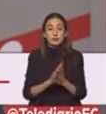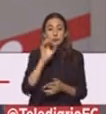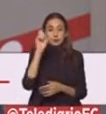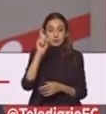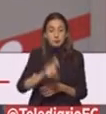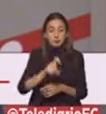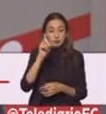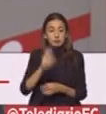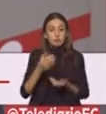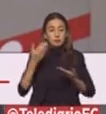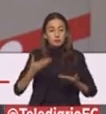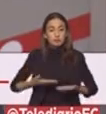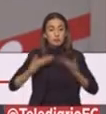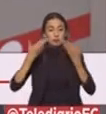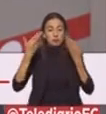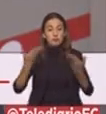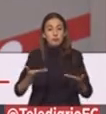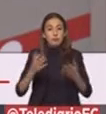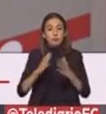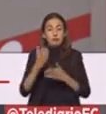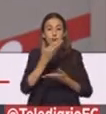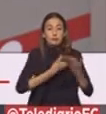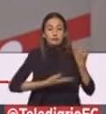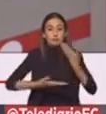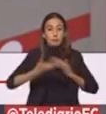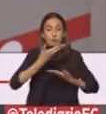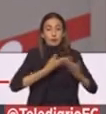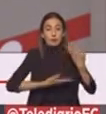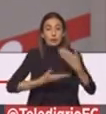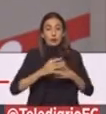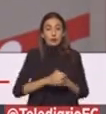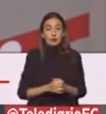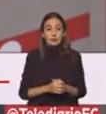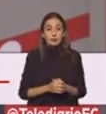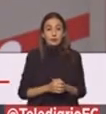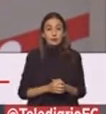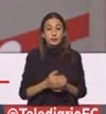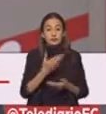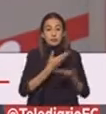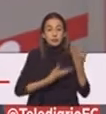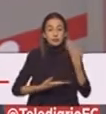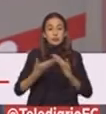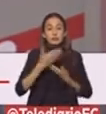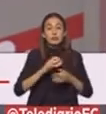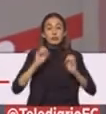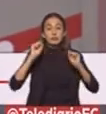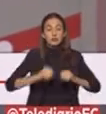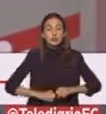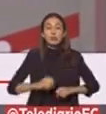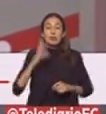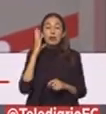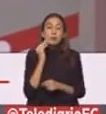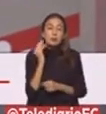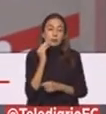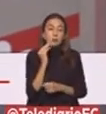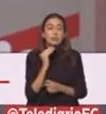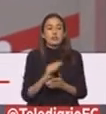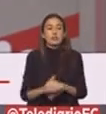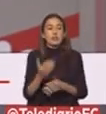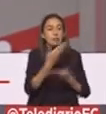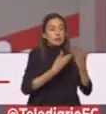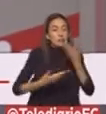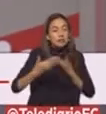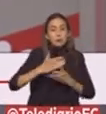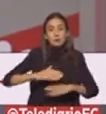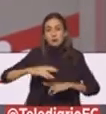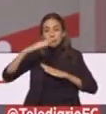hay una larga tradición de cooperación con el intercambio de conectar cambio de experiencias de intercambio de oficiales de las fuerzas